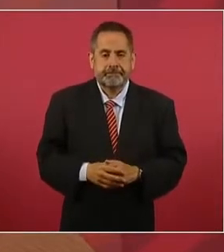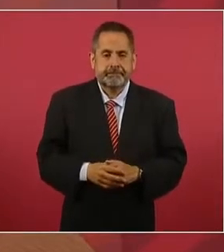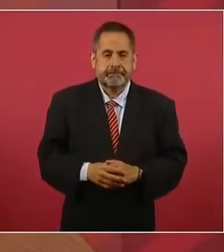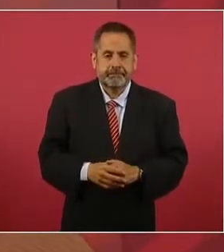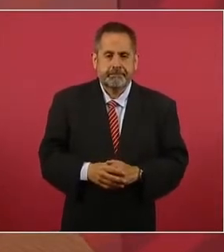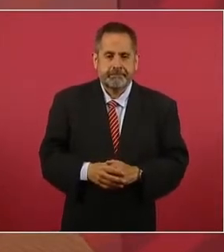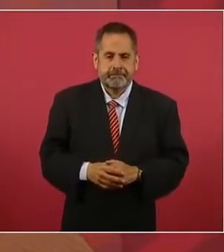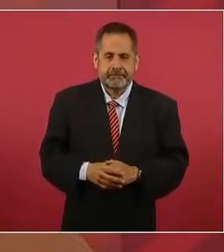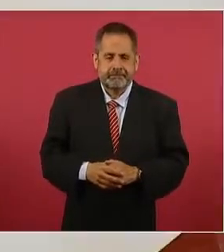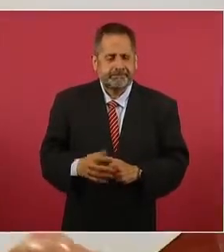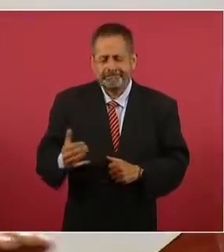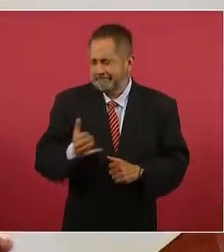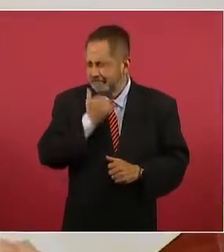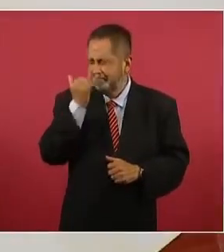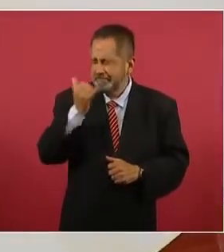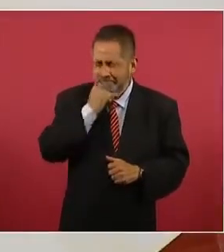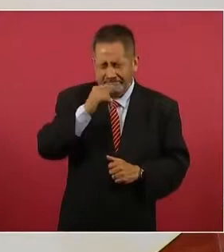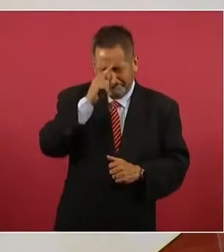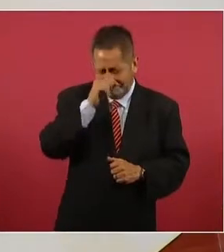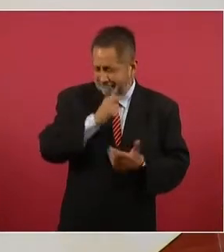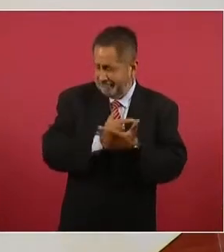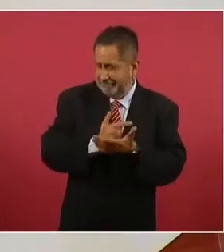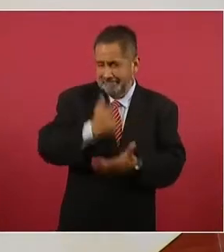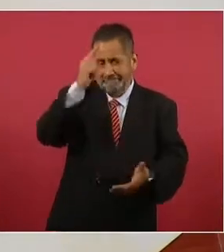Es un error garrafal,